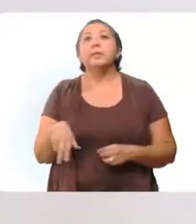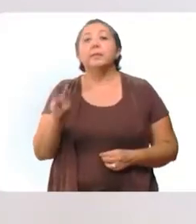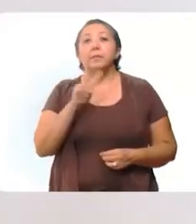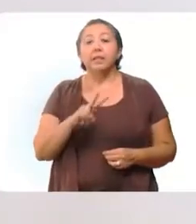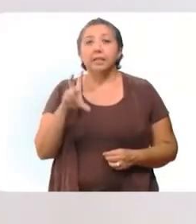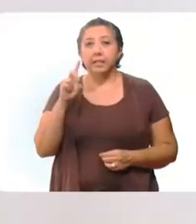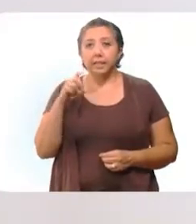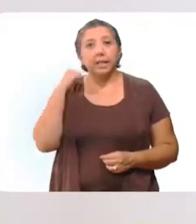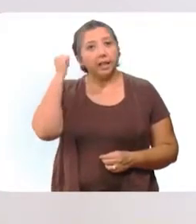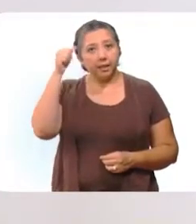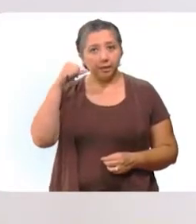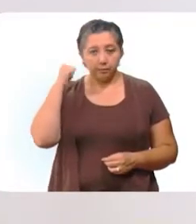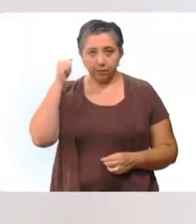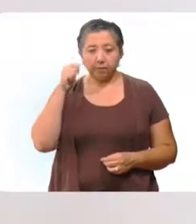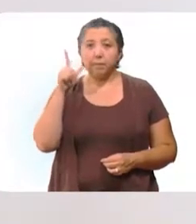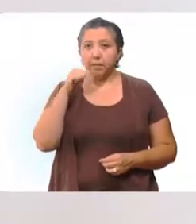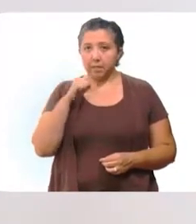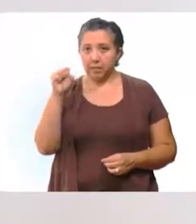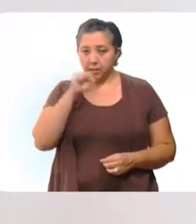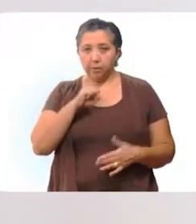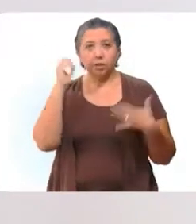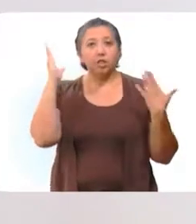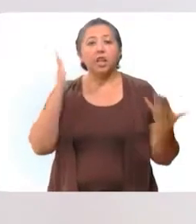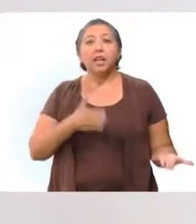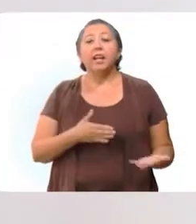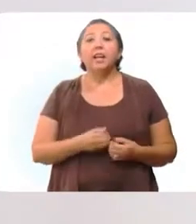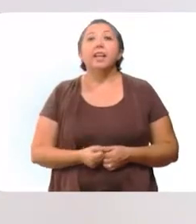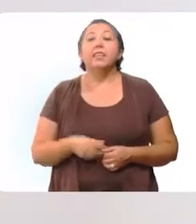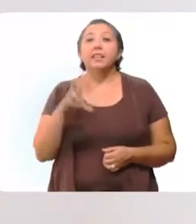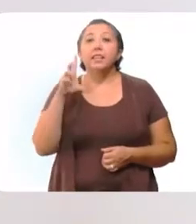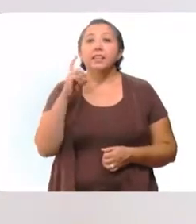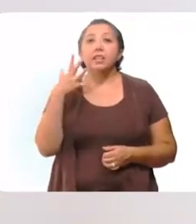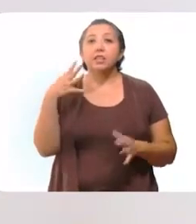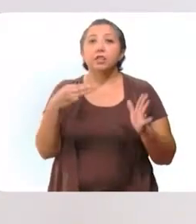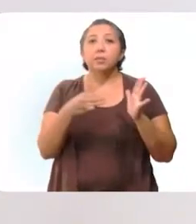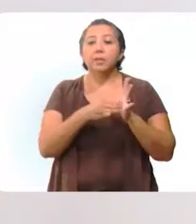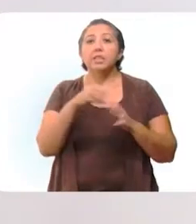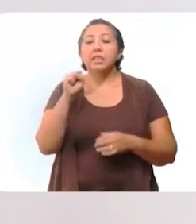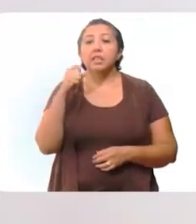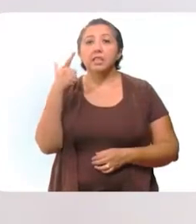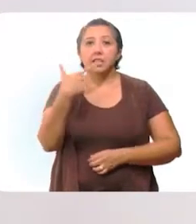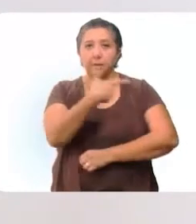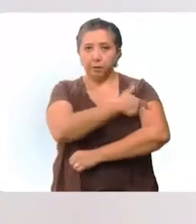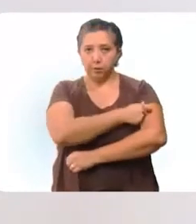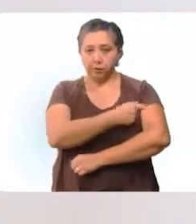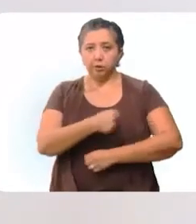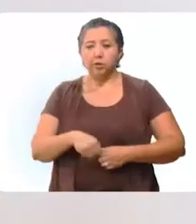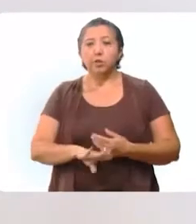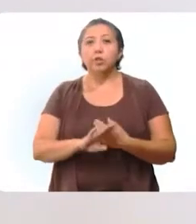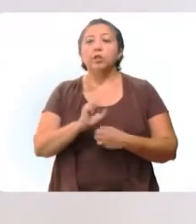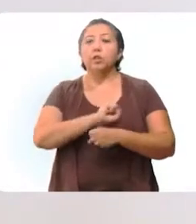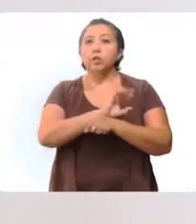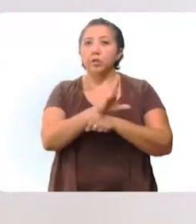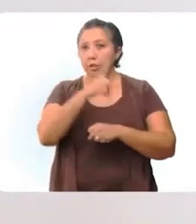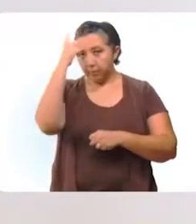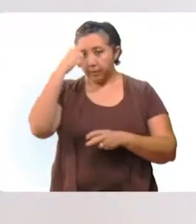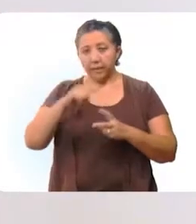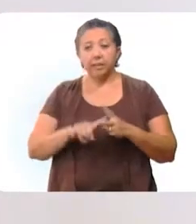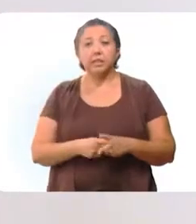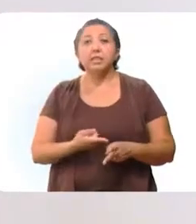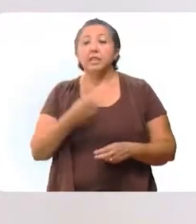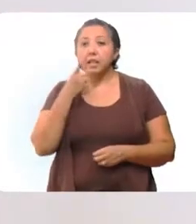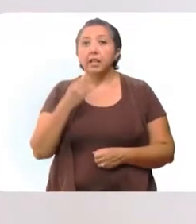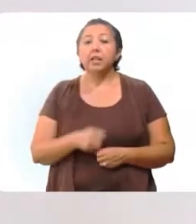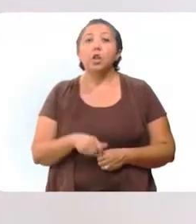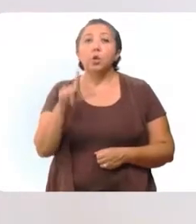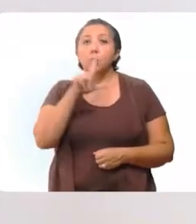este viernes 30 de abril. Mañana sábado llegará un nuevo lote de 35.067 vacunas contra el coronavirus para iniciar la aplicación